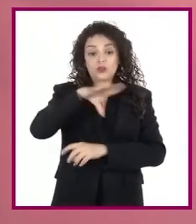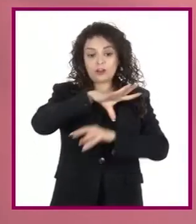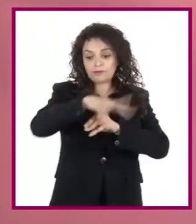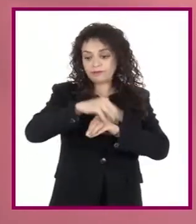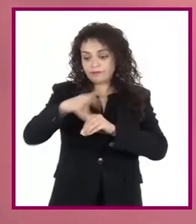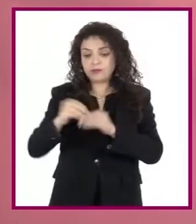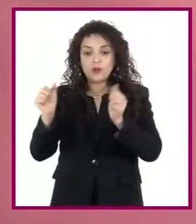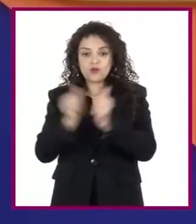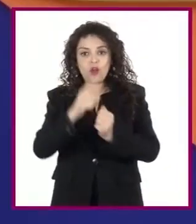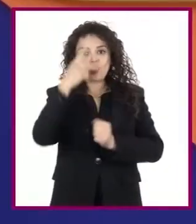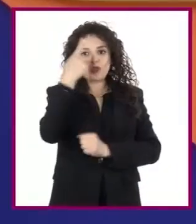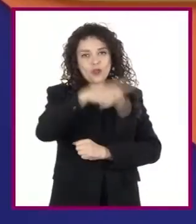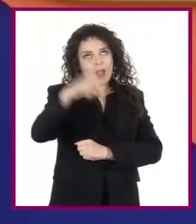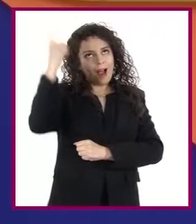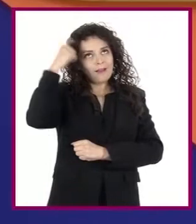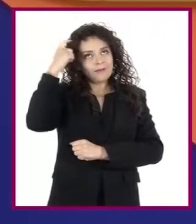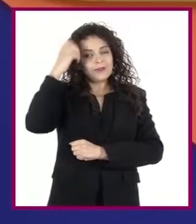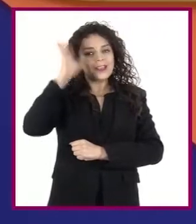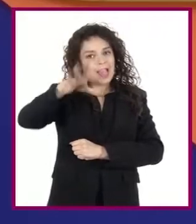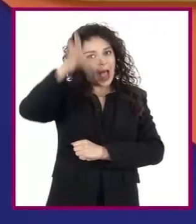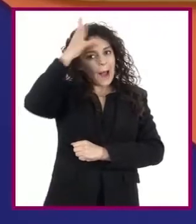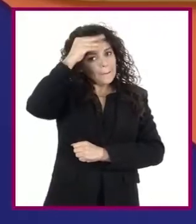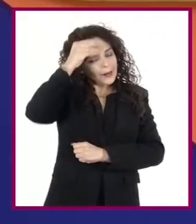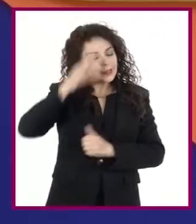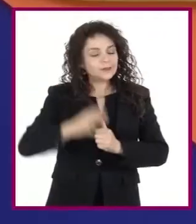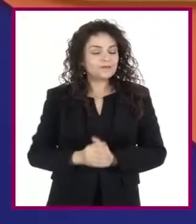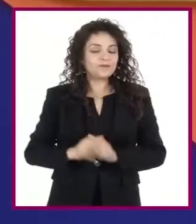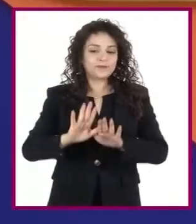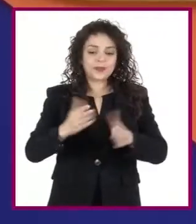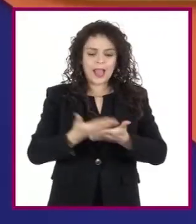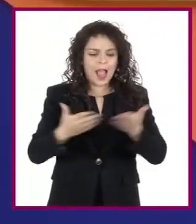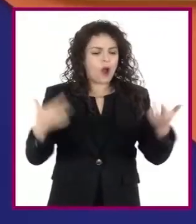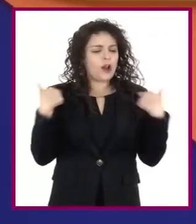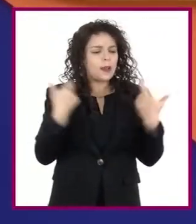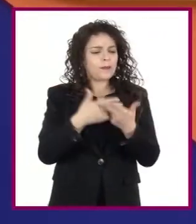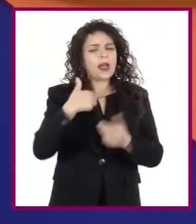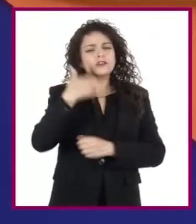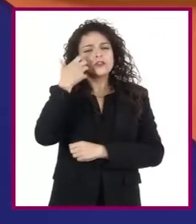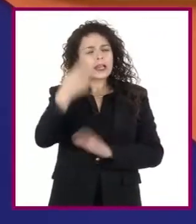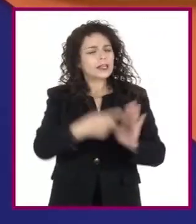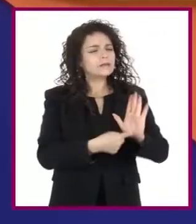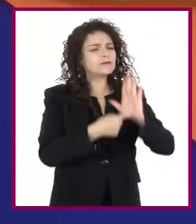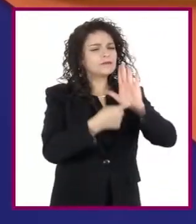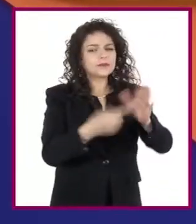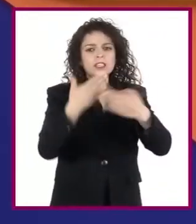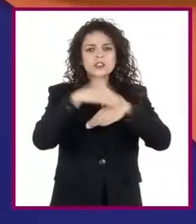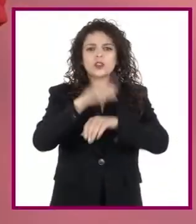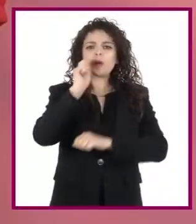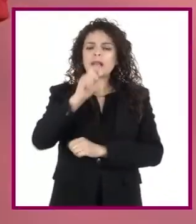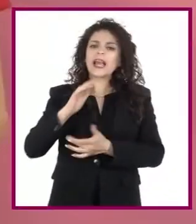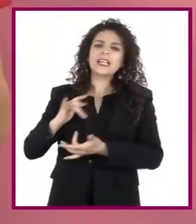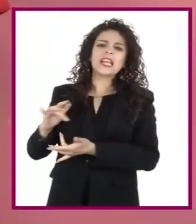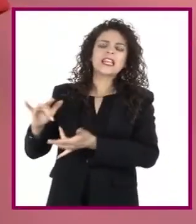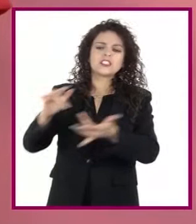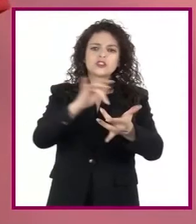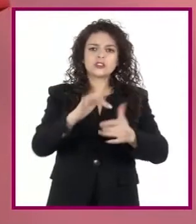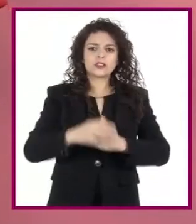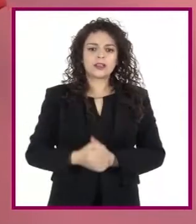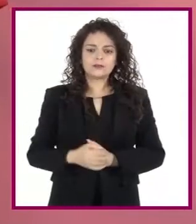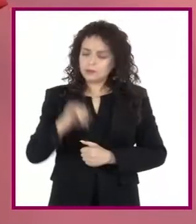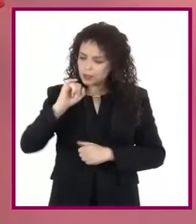tus conocimientos. Ahora, profesora, le quiero mostrar un extracto acerca de las redes sociales.